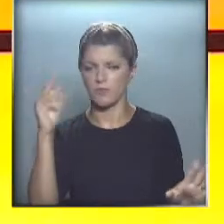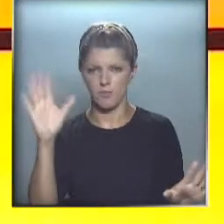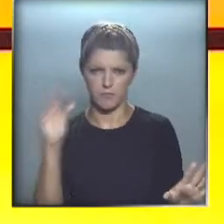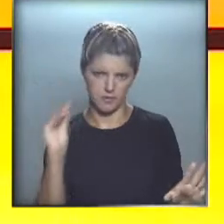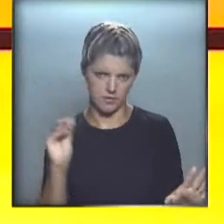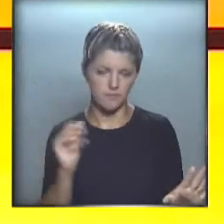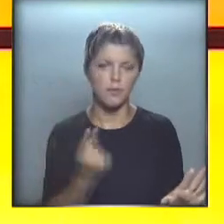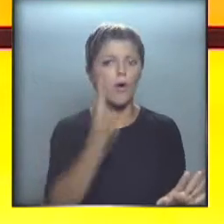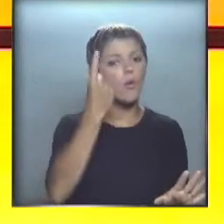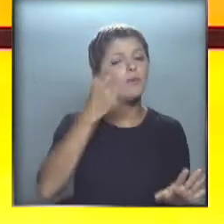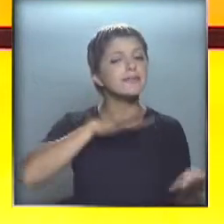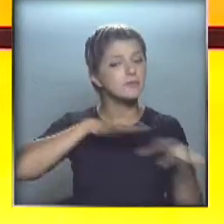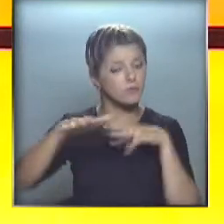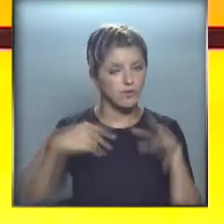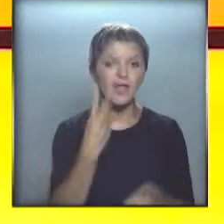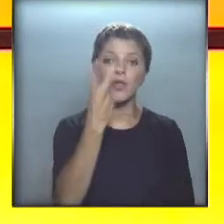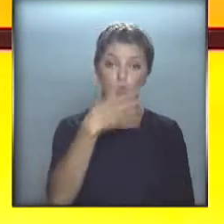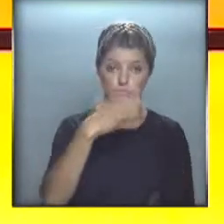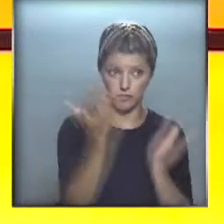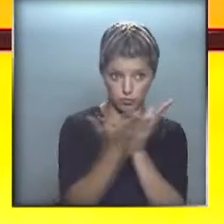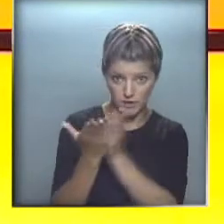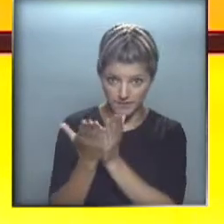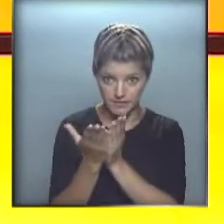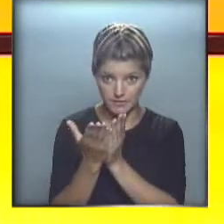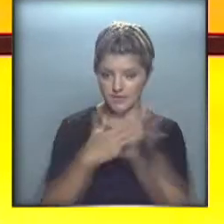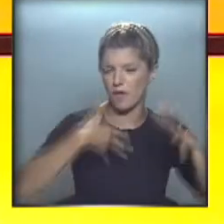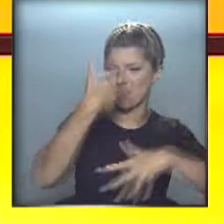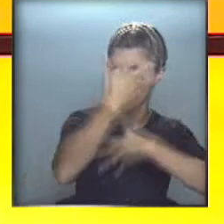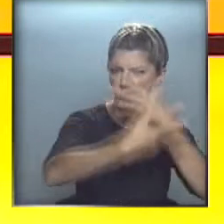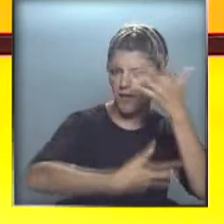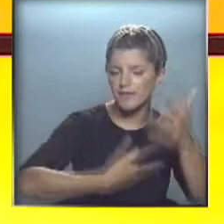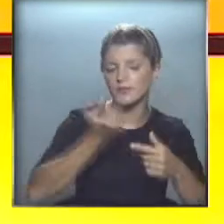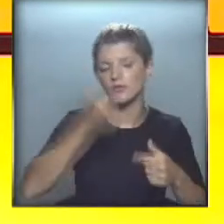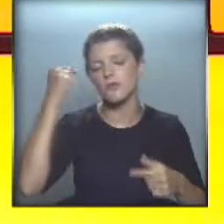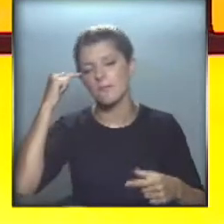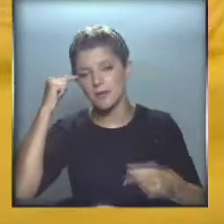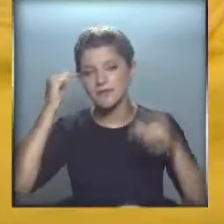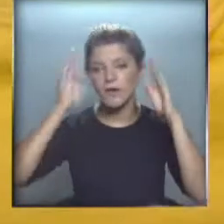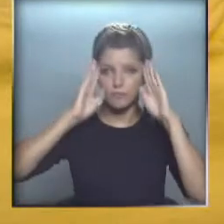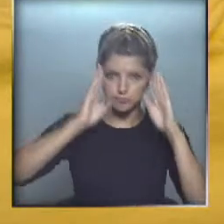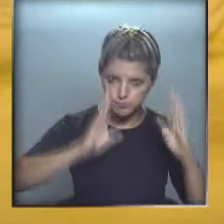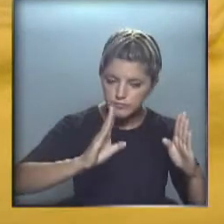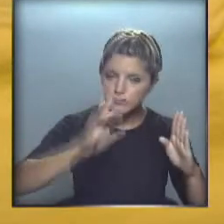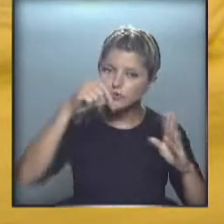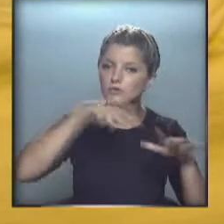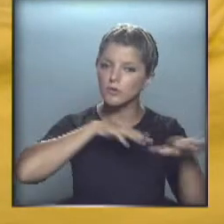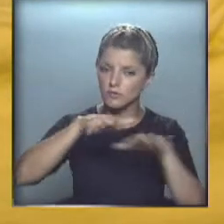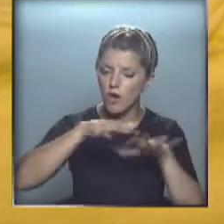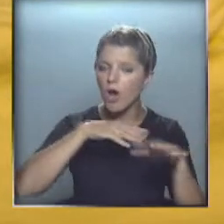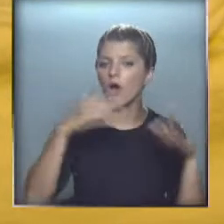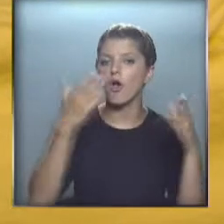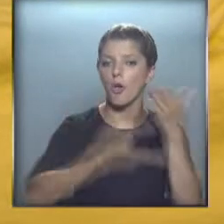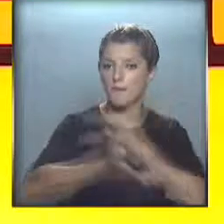cosa es cuando hay violencia entre dos alumnos donde la estrategia por ahí es trabajarlo más en el espacio de convivencia, con el